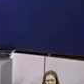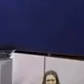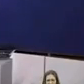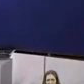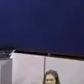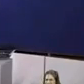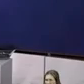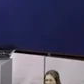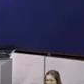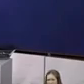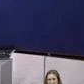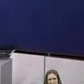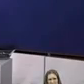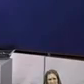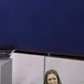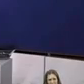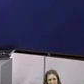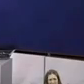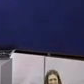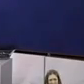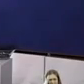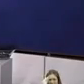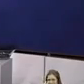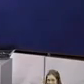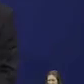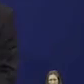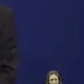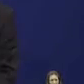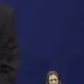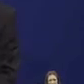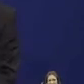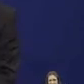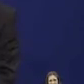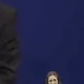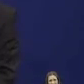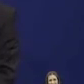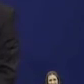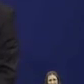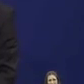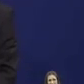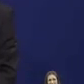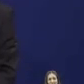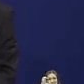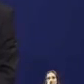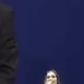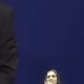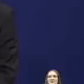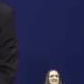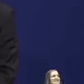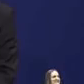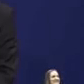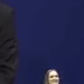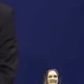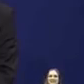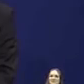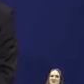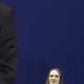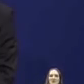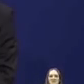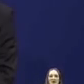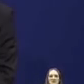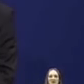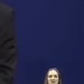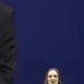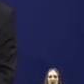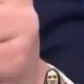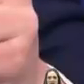fue al Liverpool, que no debía estar ahí porque compartió grupo con el Atlético. A pesar del evidente error, el sorteo continuó y los colchoneros se